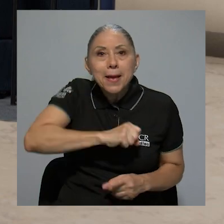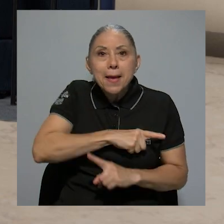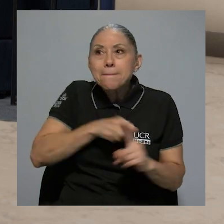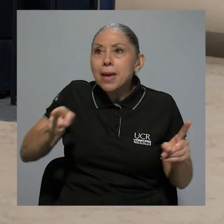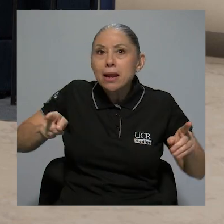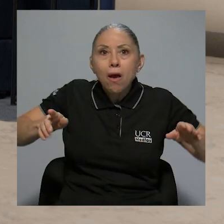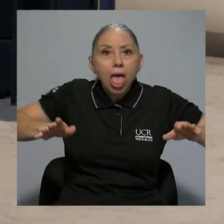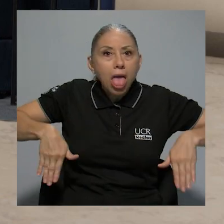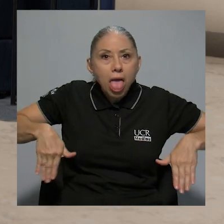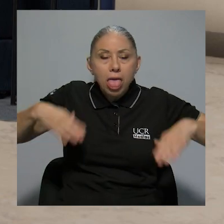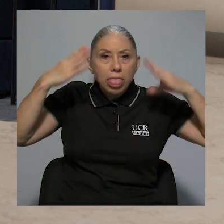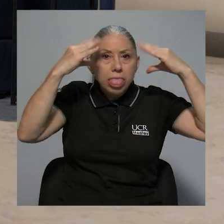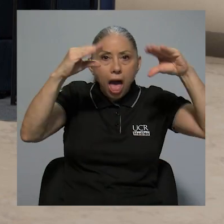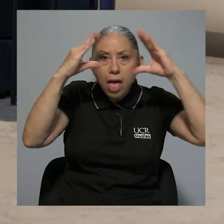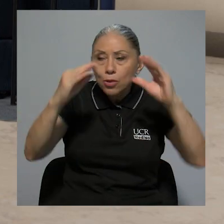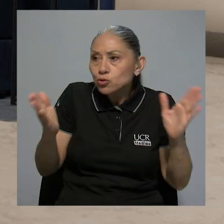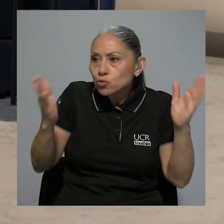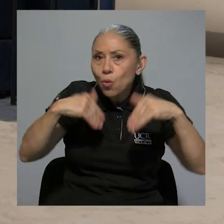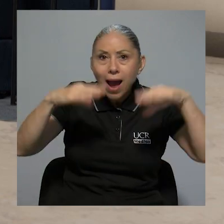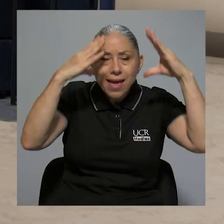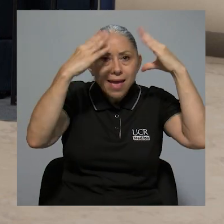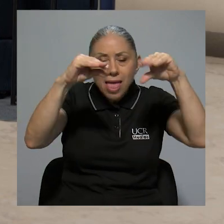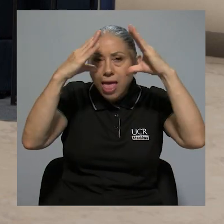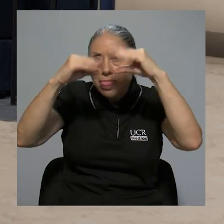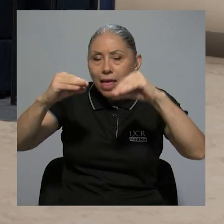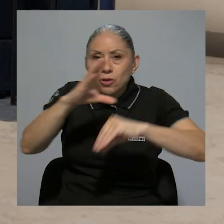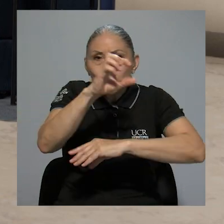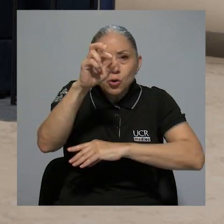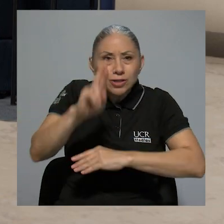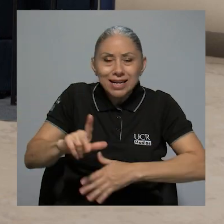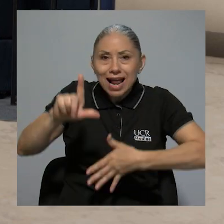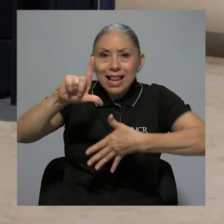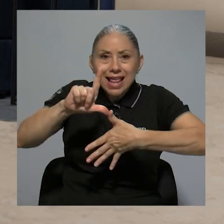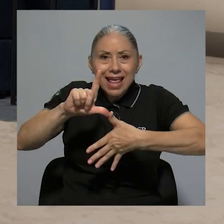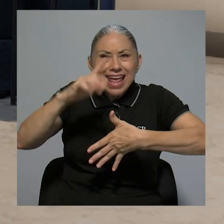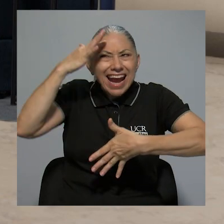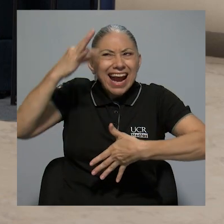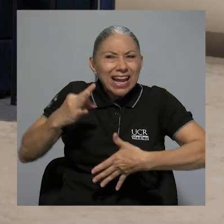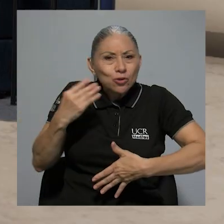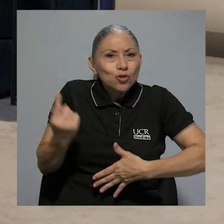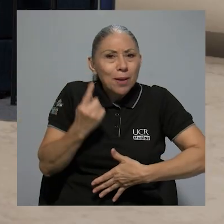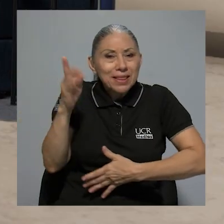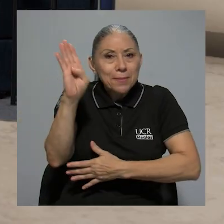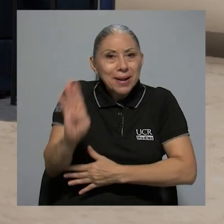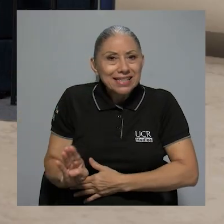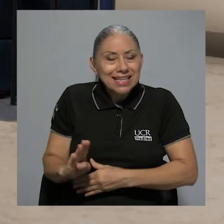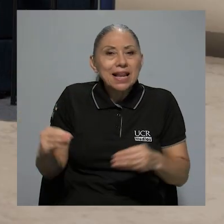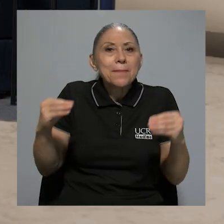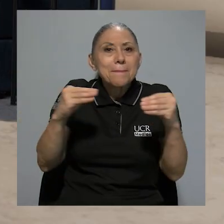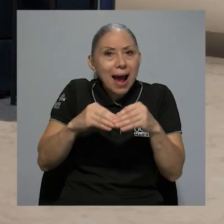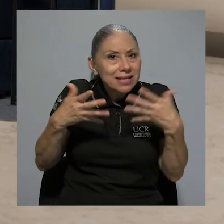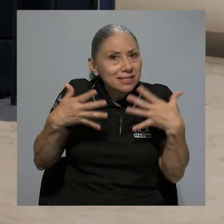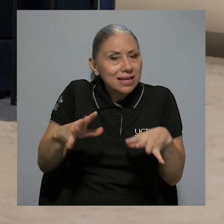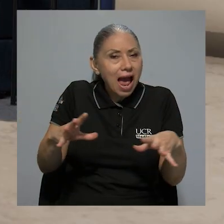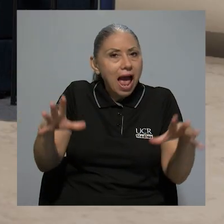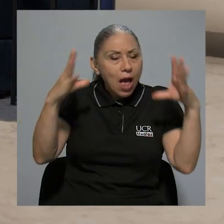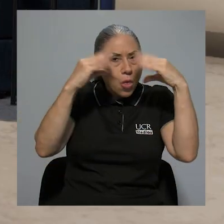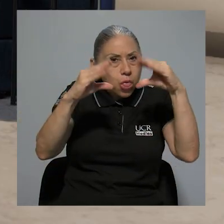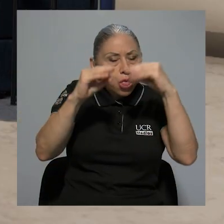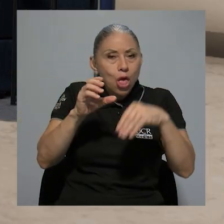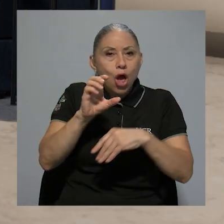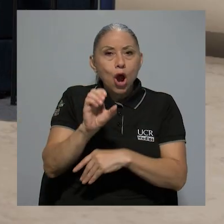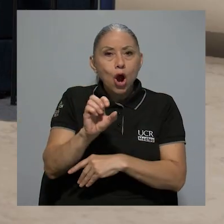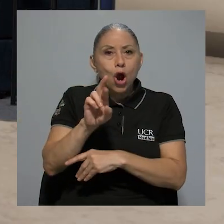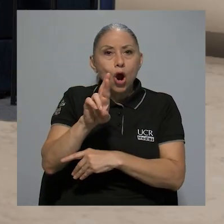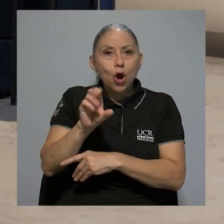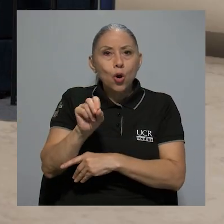de Costa Rica, no hay datos de Latinoamérica, hay muy pocos datos. Creo que solo en Brasil es donde hay como un poco más de estos estudios de